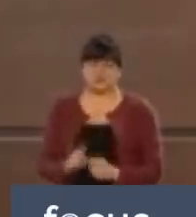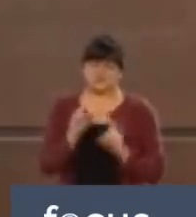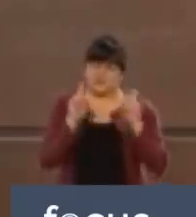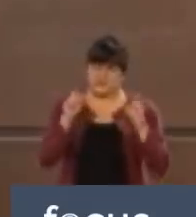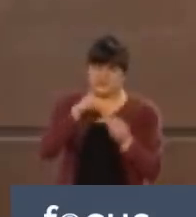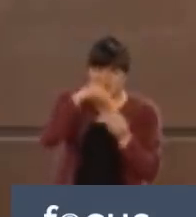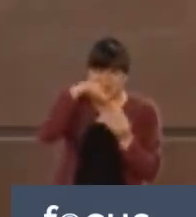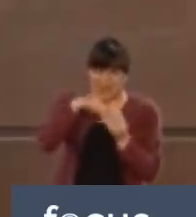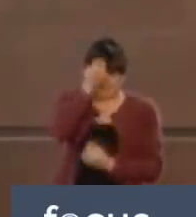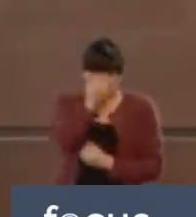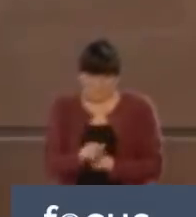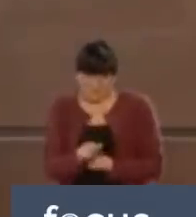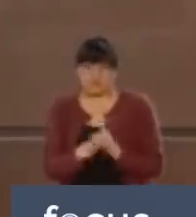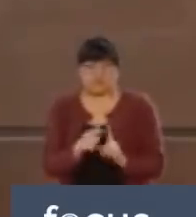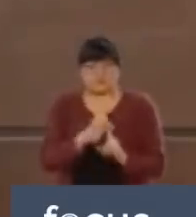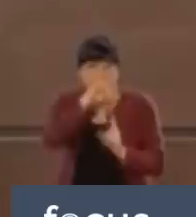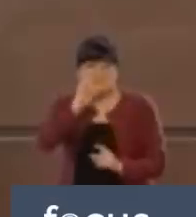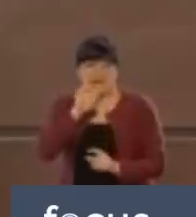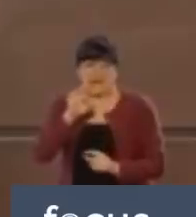la Procuraduría asumiera el control preferente, pero